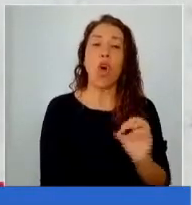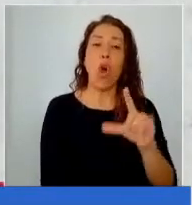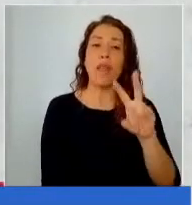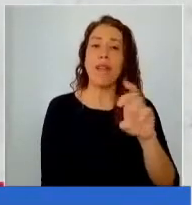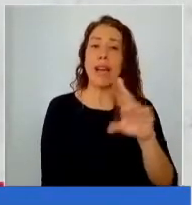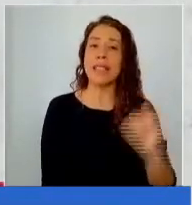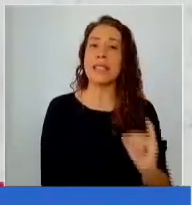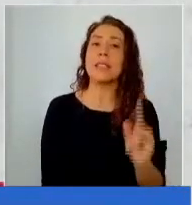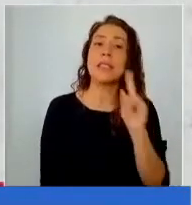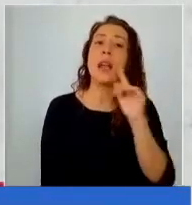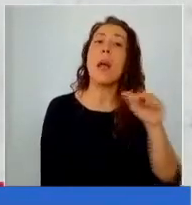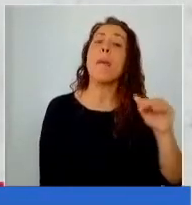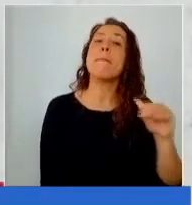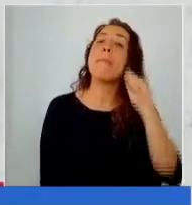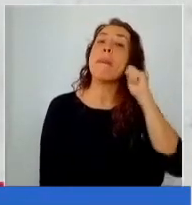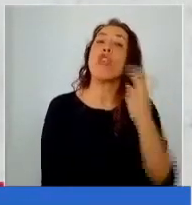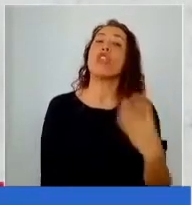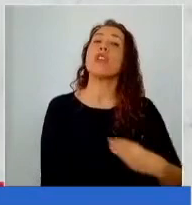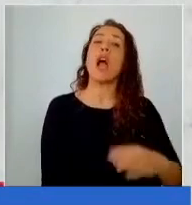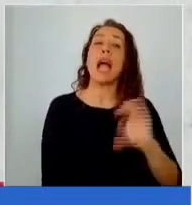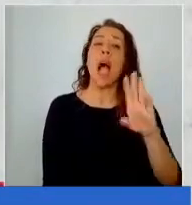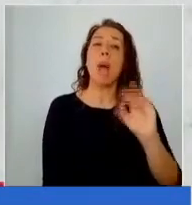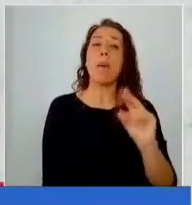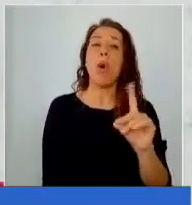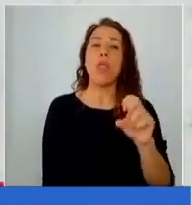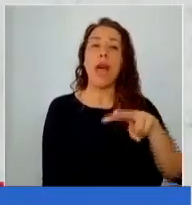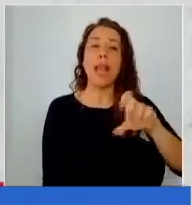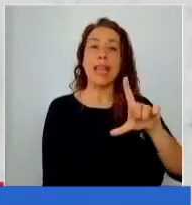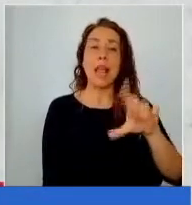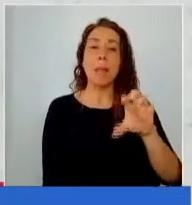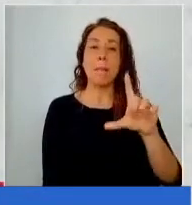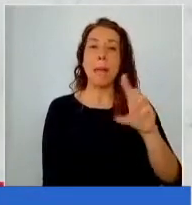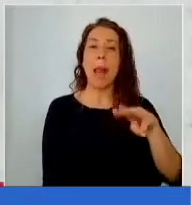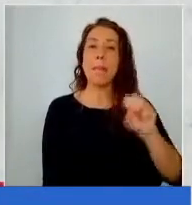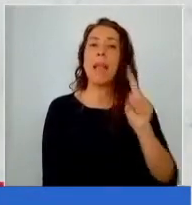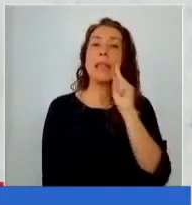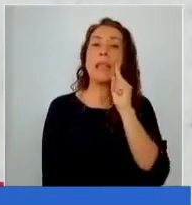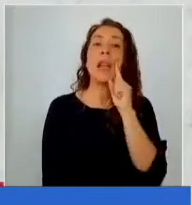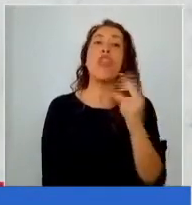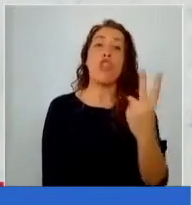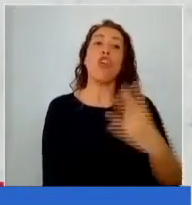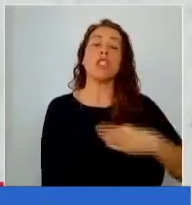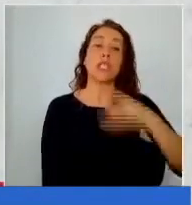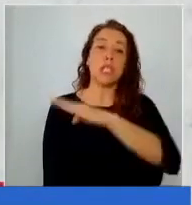dos hijos y al cabo Daniel Palma Yáñez padre de dos hijos